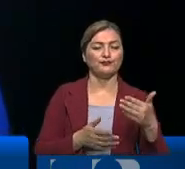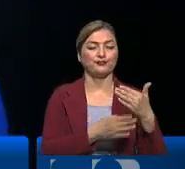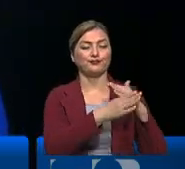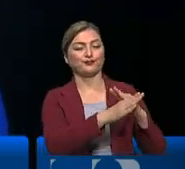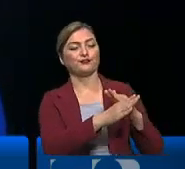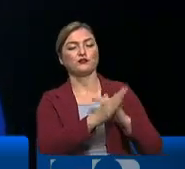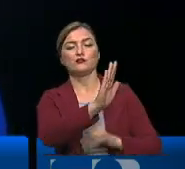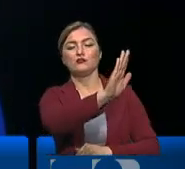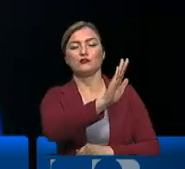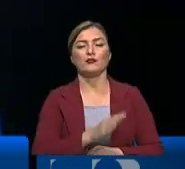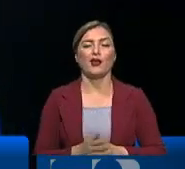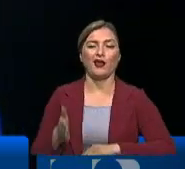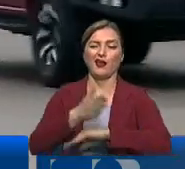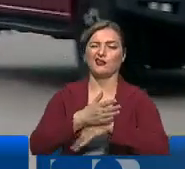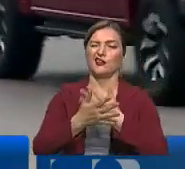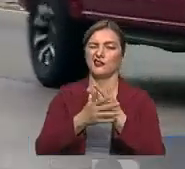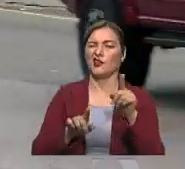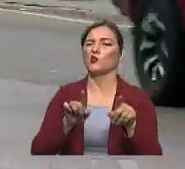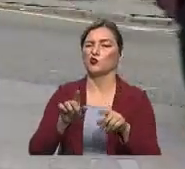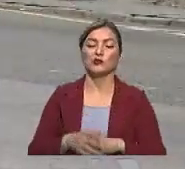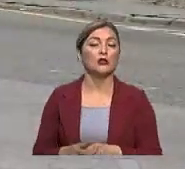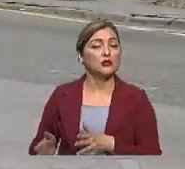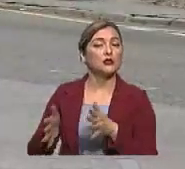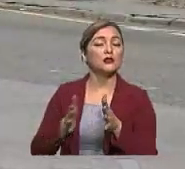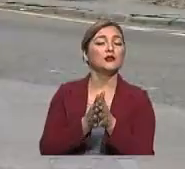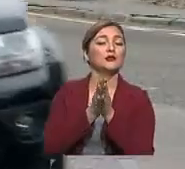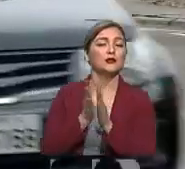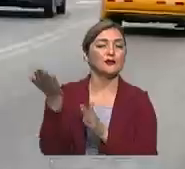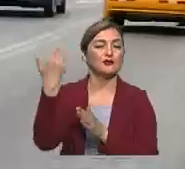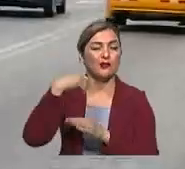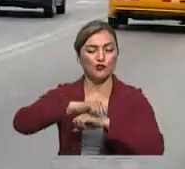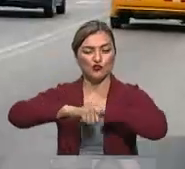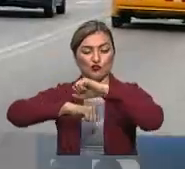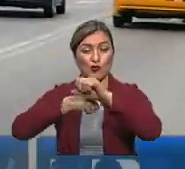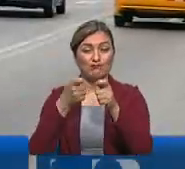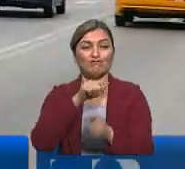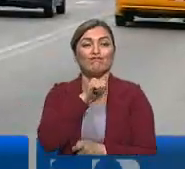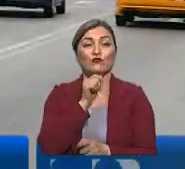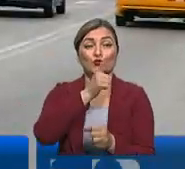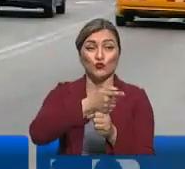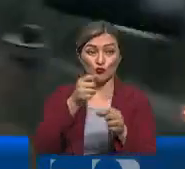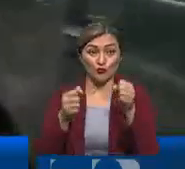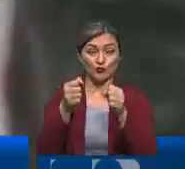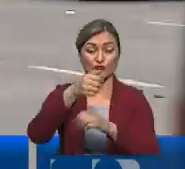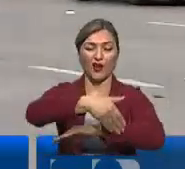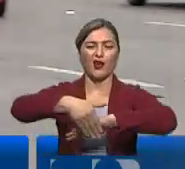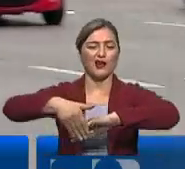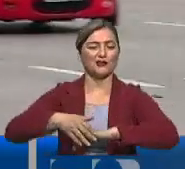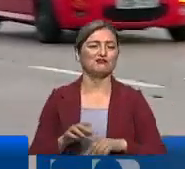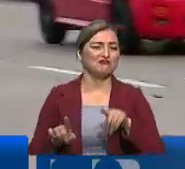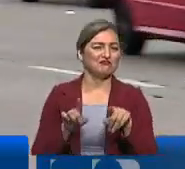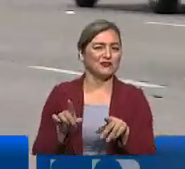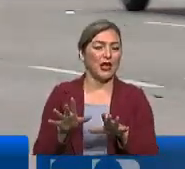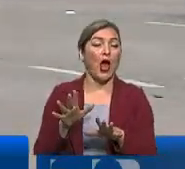varios de ellos poseen antecedentes. Pero hay otros pedidos más. Ya son varias estructuras criminales que envían a robar automotores a las calles. Algunos ya han